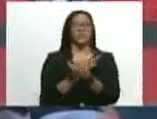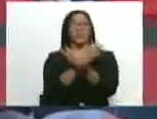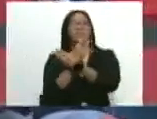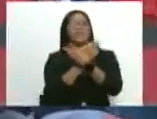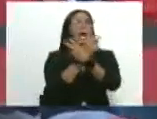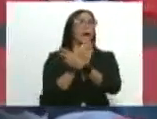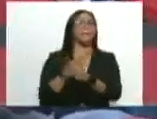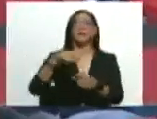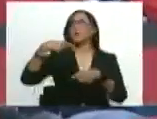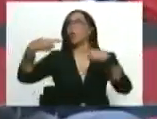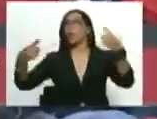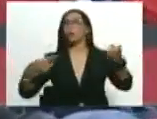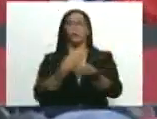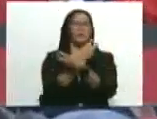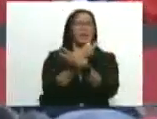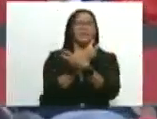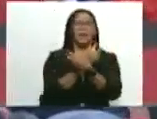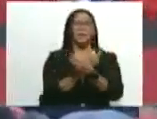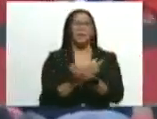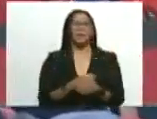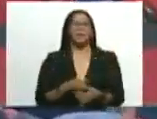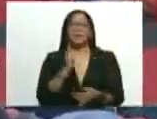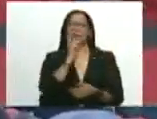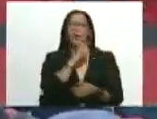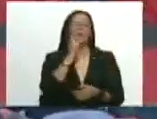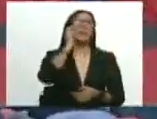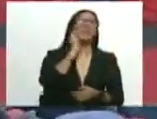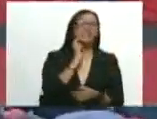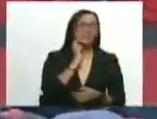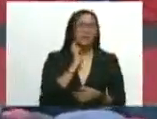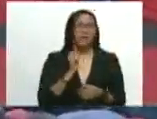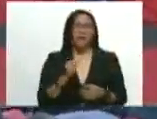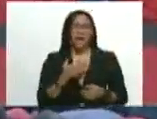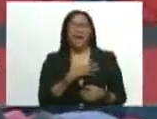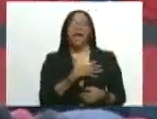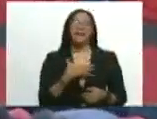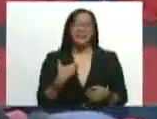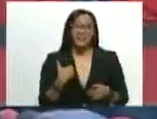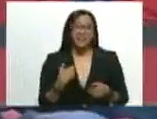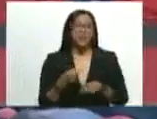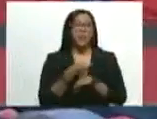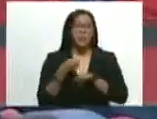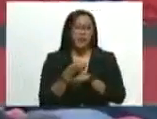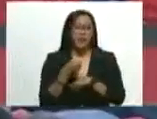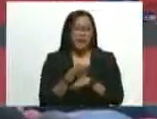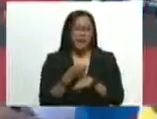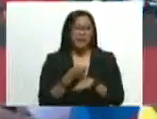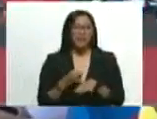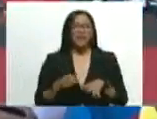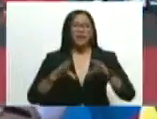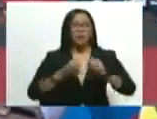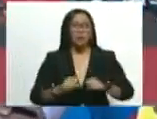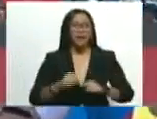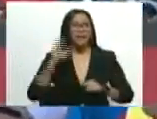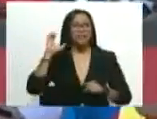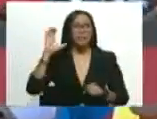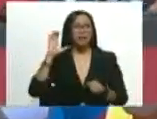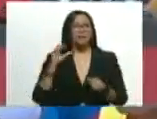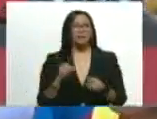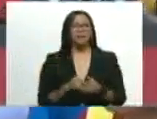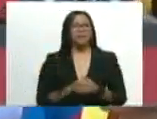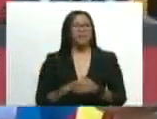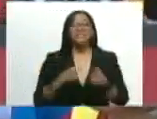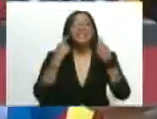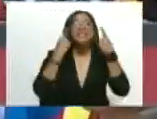otros fantasmas la innombrable fascista a pretender gobernar y tomar las riendas de este país sin